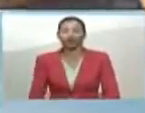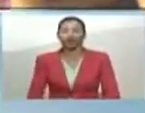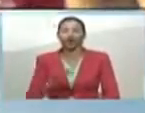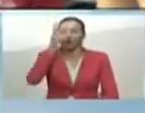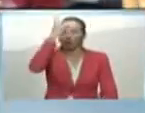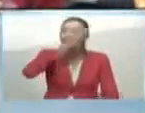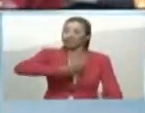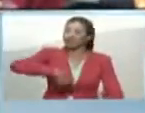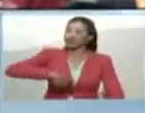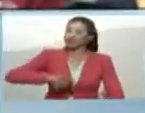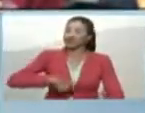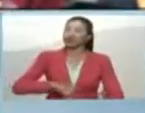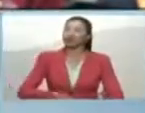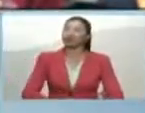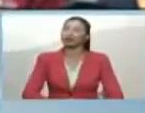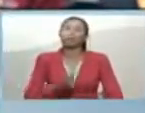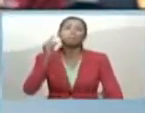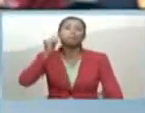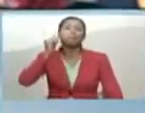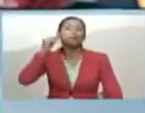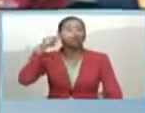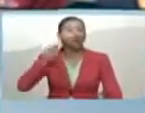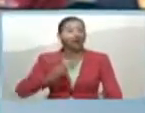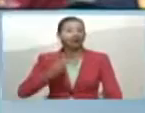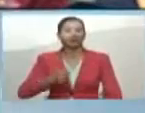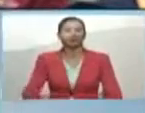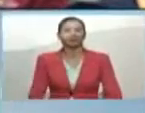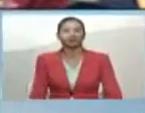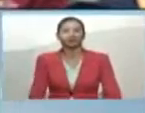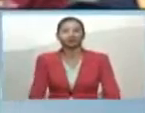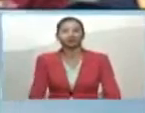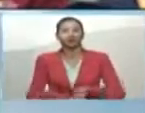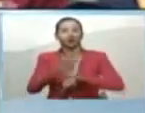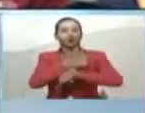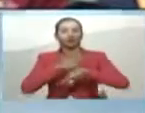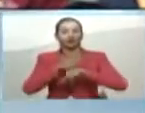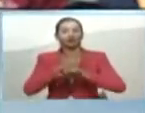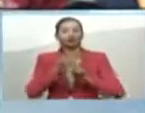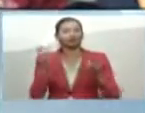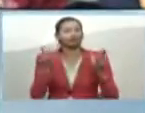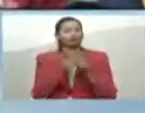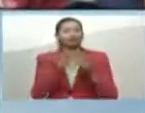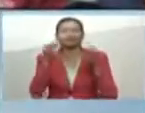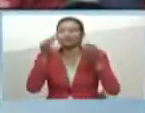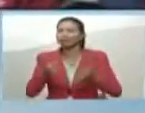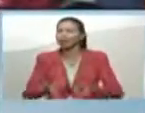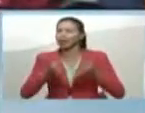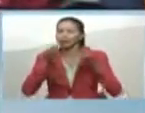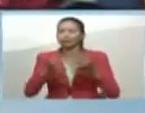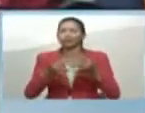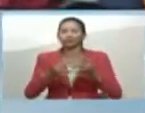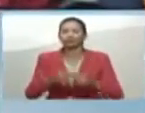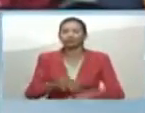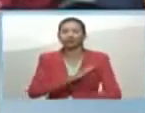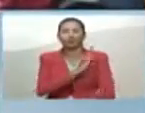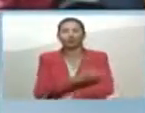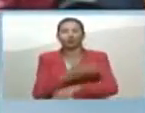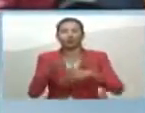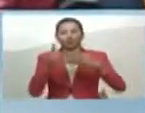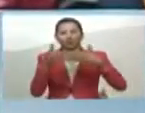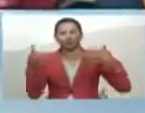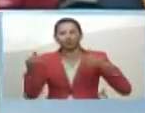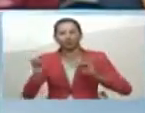Consejo Presidencial de las Mujeres, en gobierno y en sesión permanente del Poder Popular